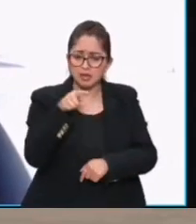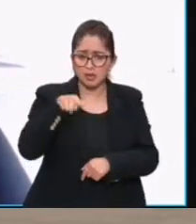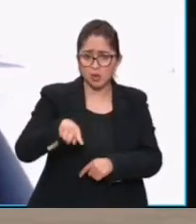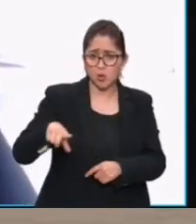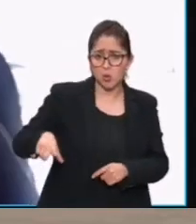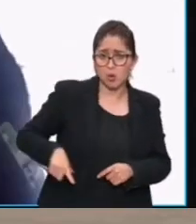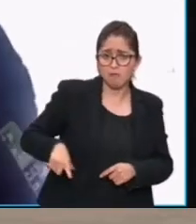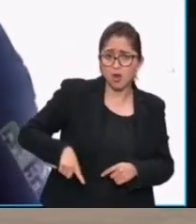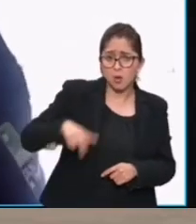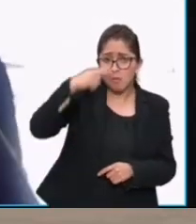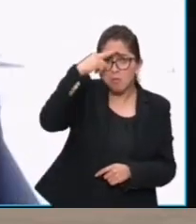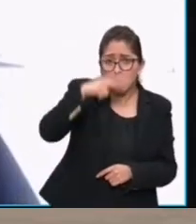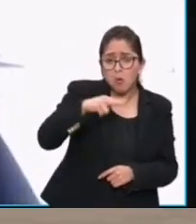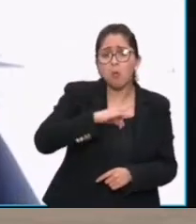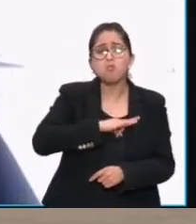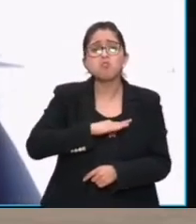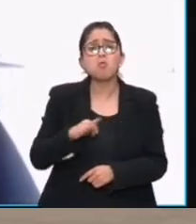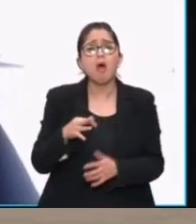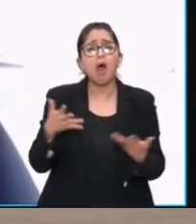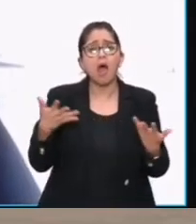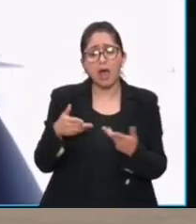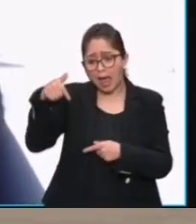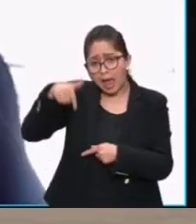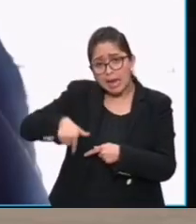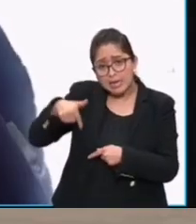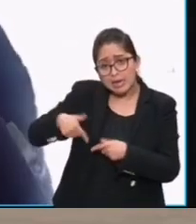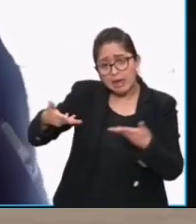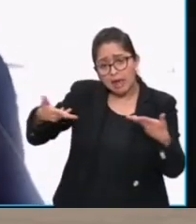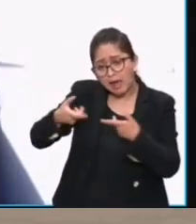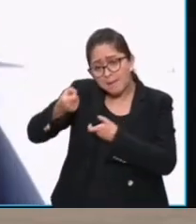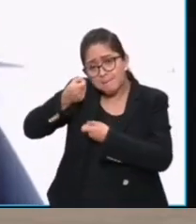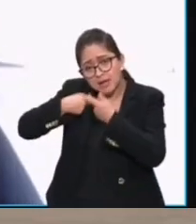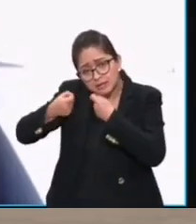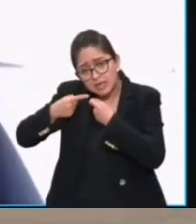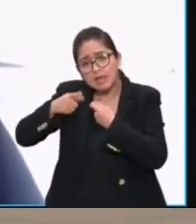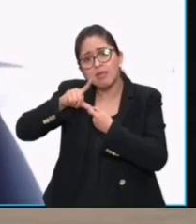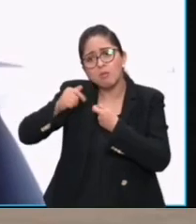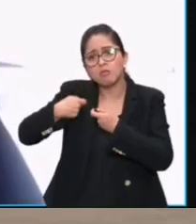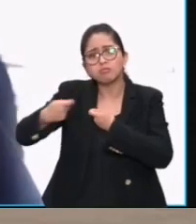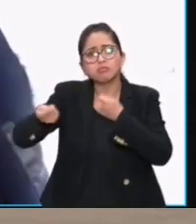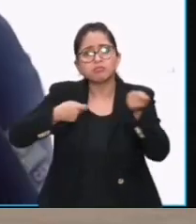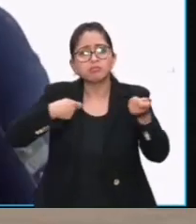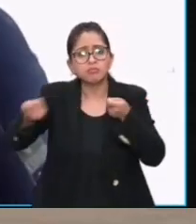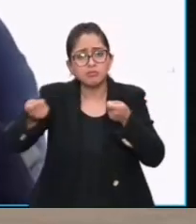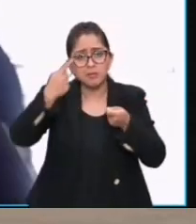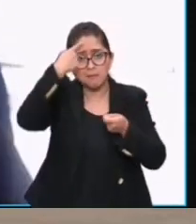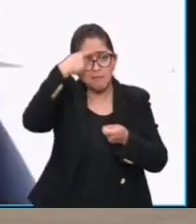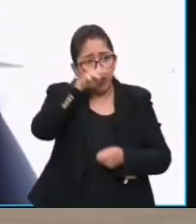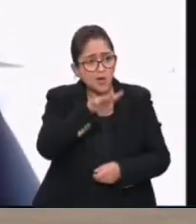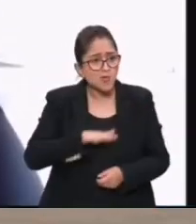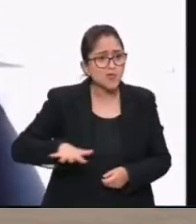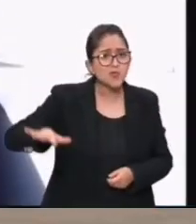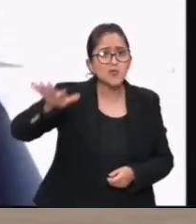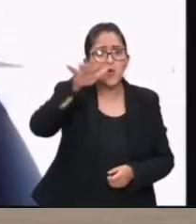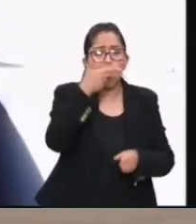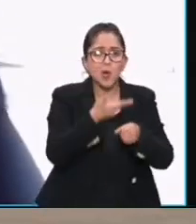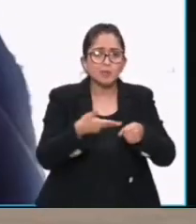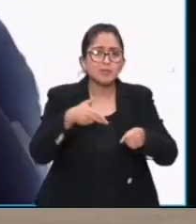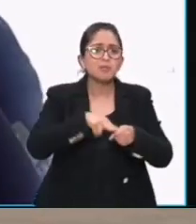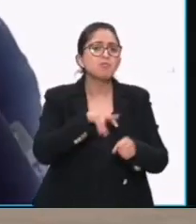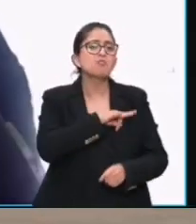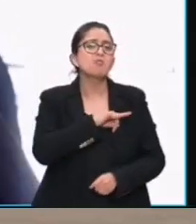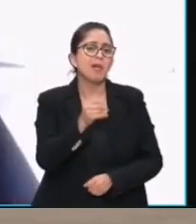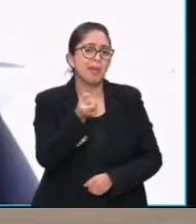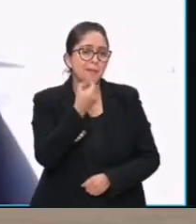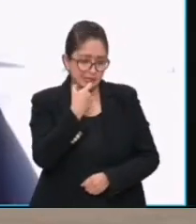pueda producir y distribuir los medicamentos para abastecer las necesidades del sector salud. Esto lo podemos ver ya que